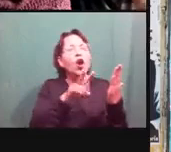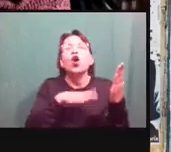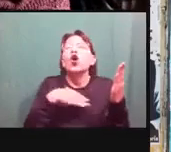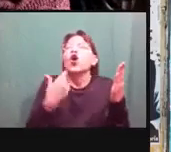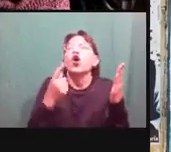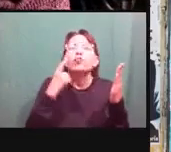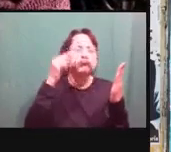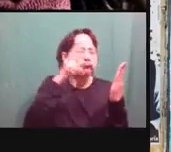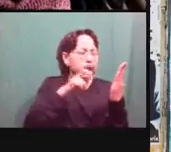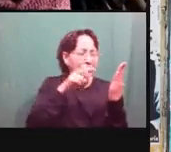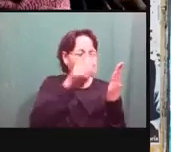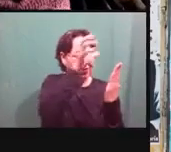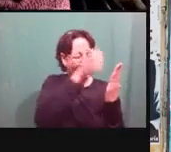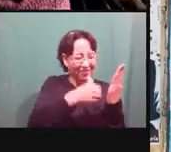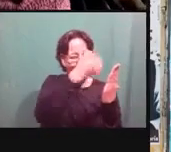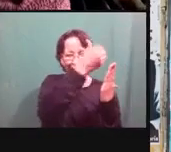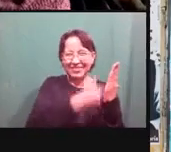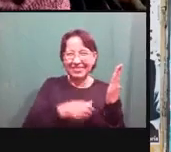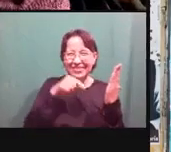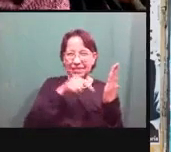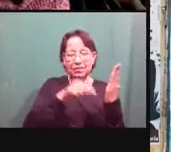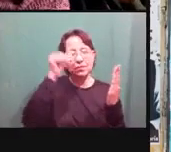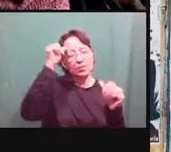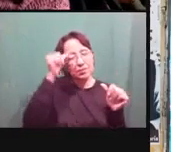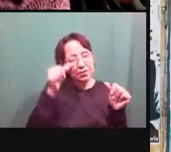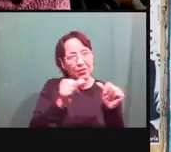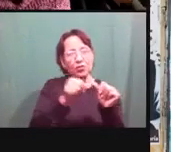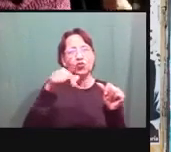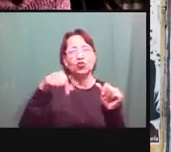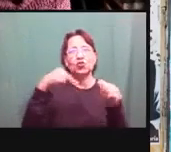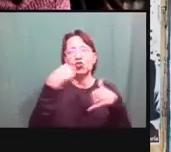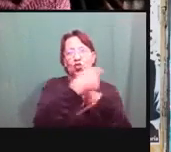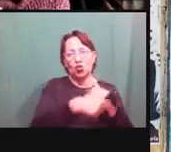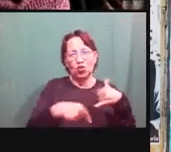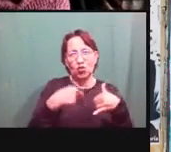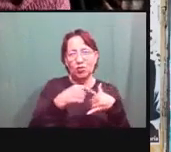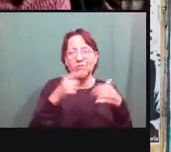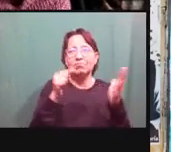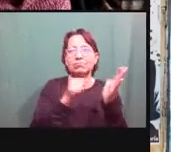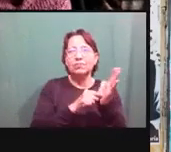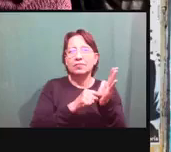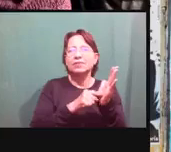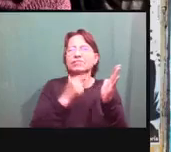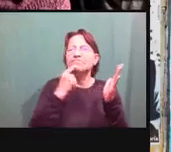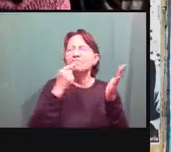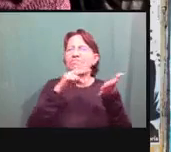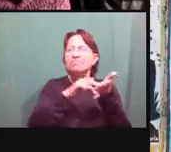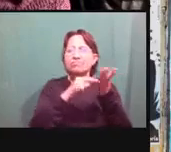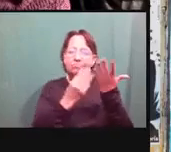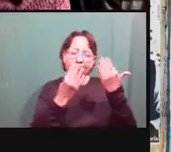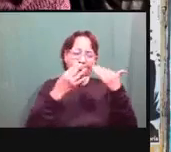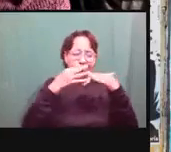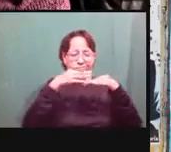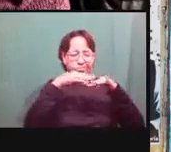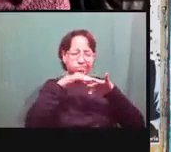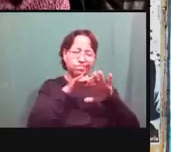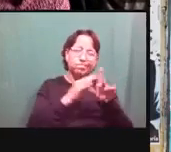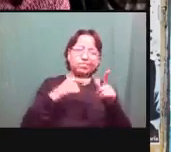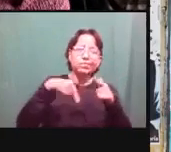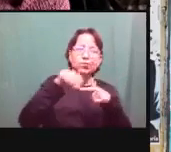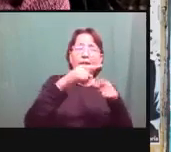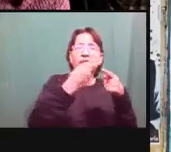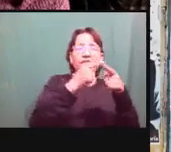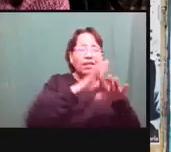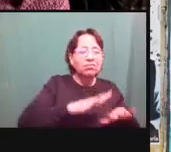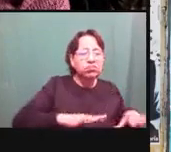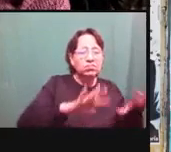un documento que corresponde a la memoria del país, que está conformando y tejiendo la memoria de los diferentes